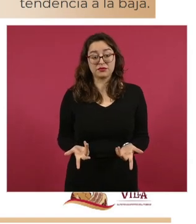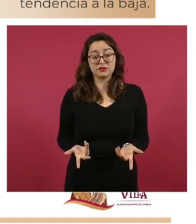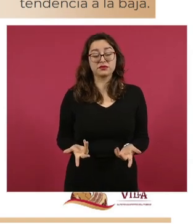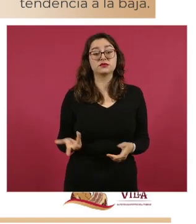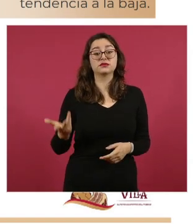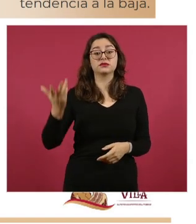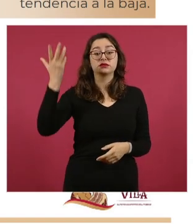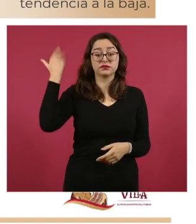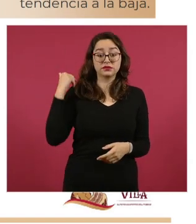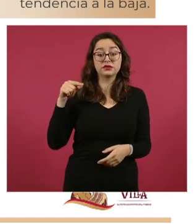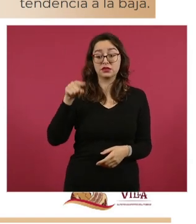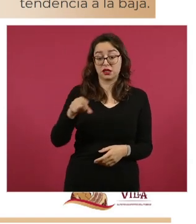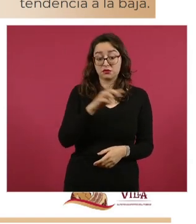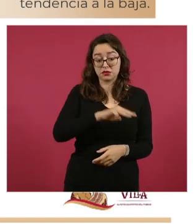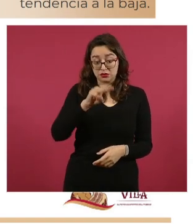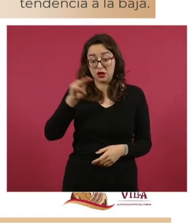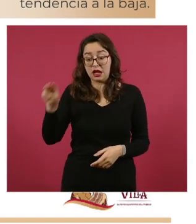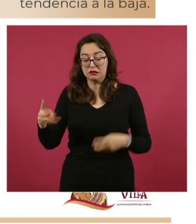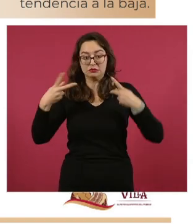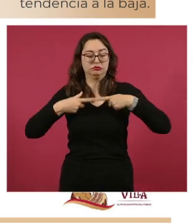las autodefensas,